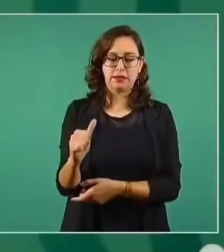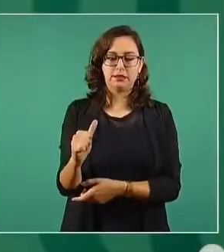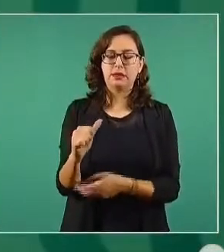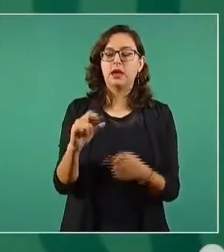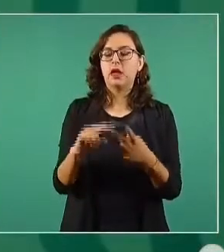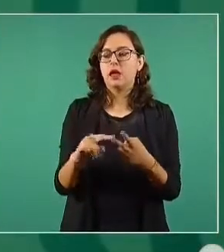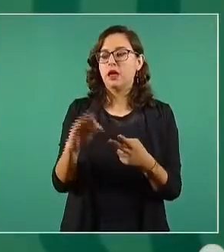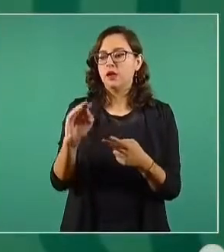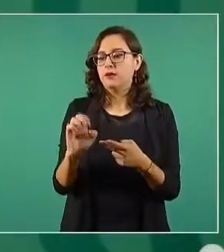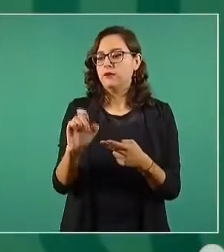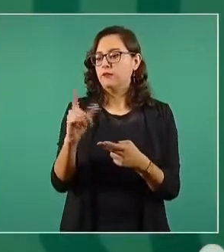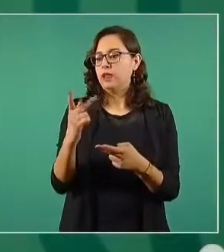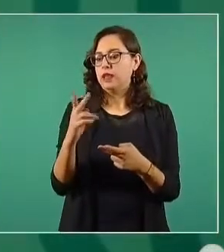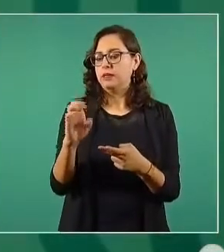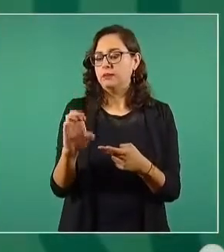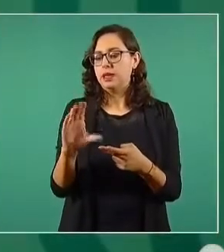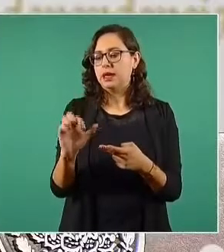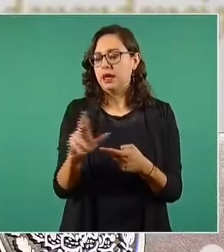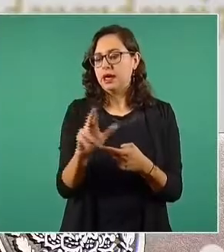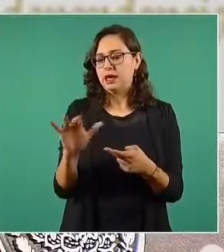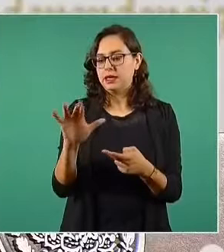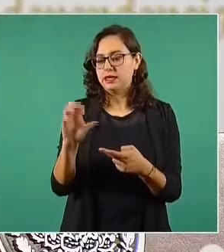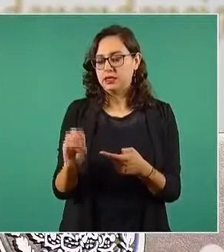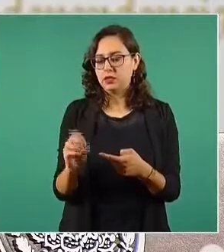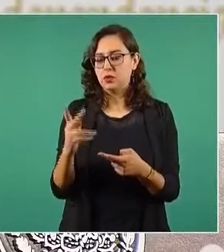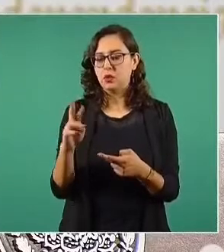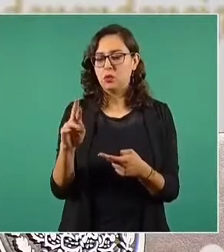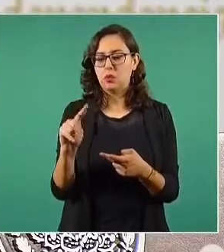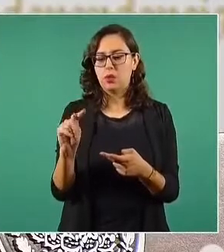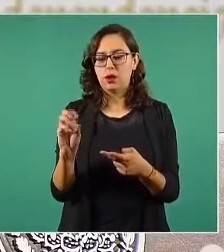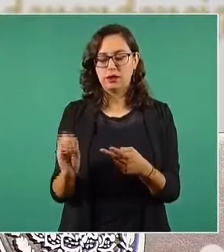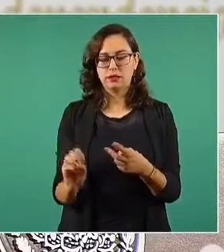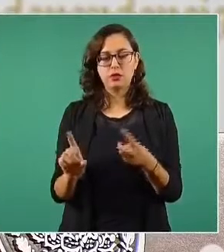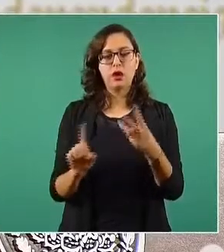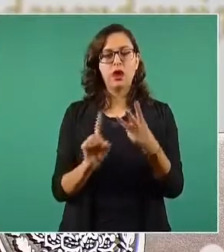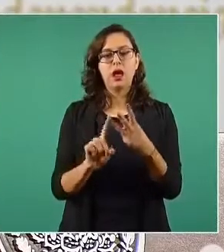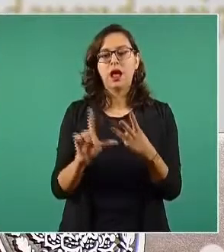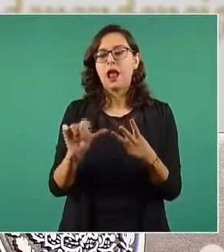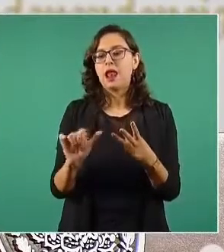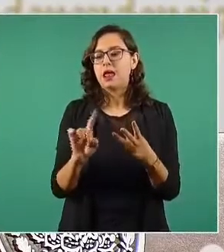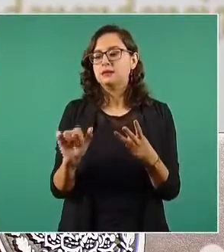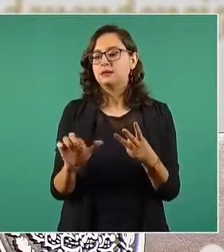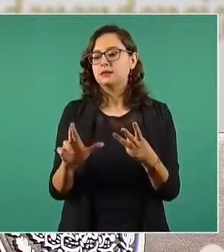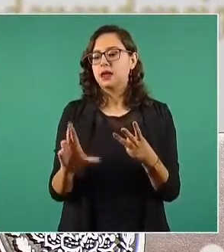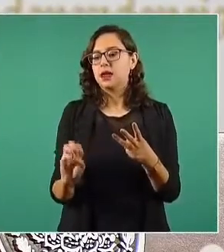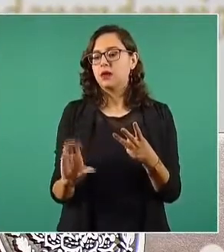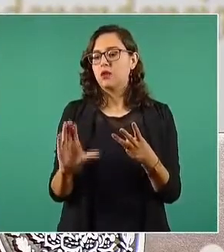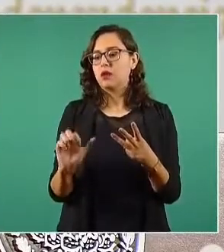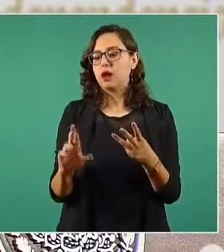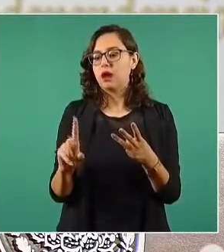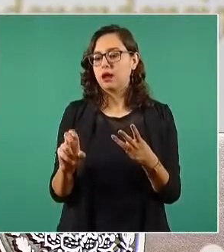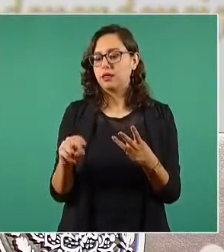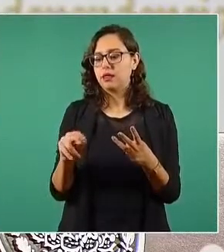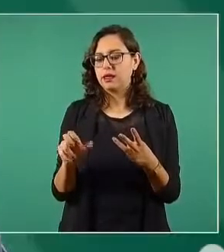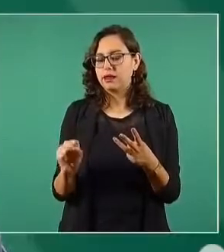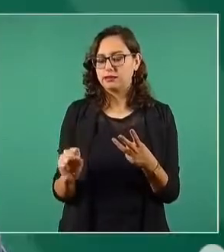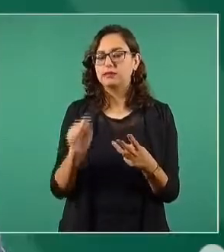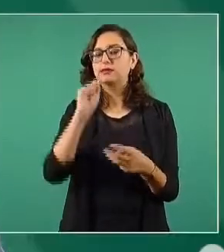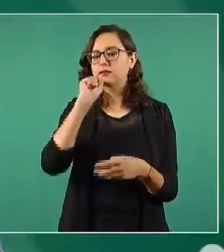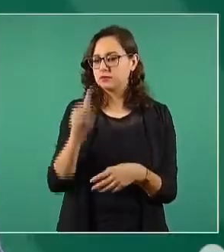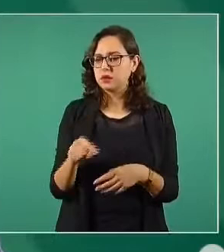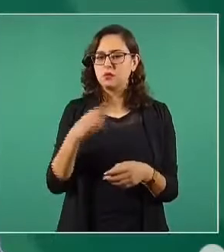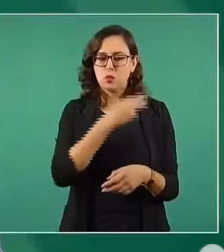en Felipe Carrillo Puerto, seguramente en Lázaro Cárdenas también.